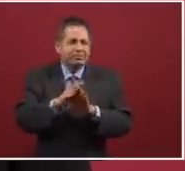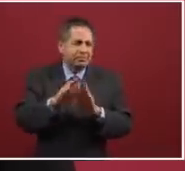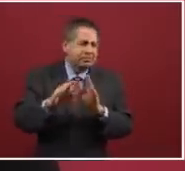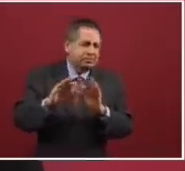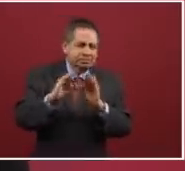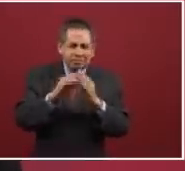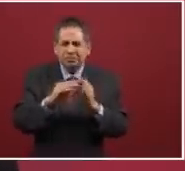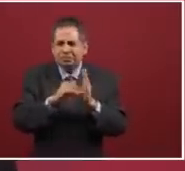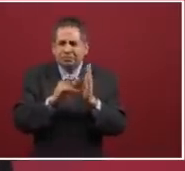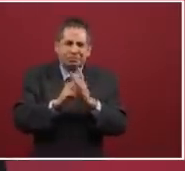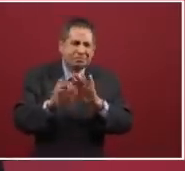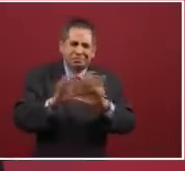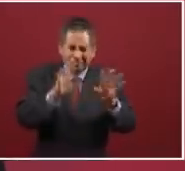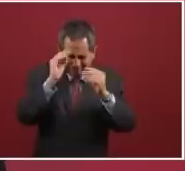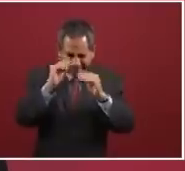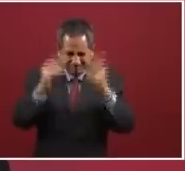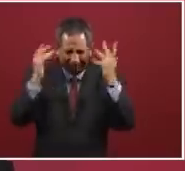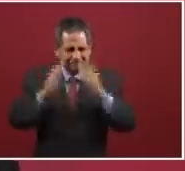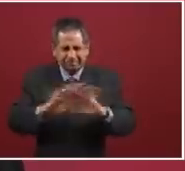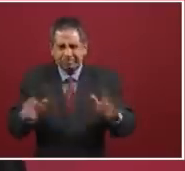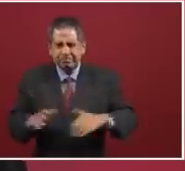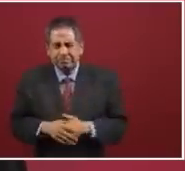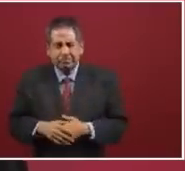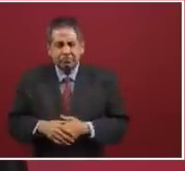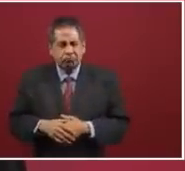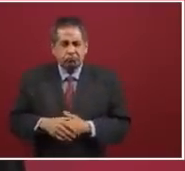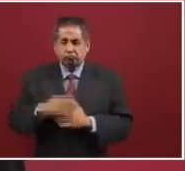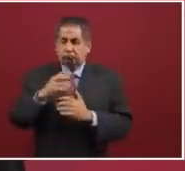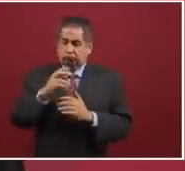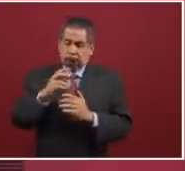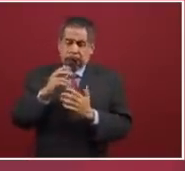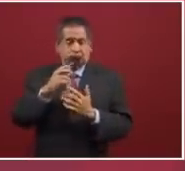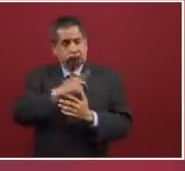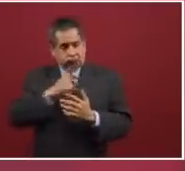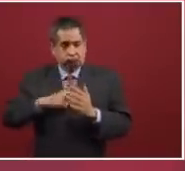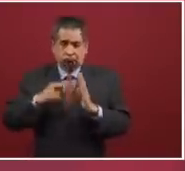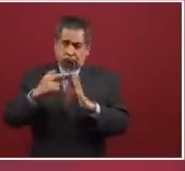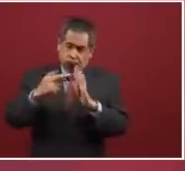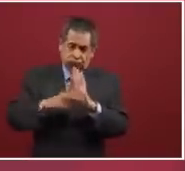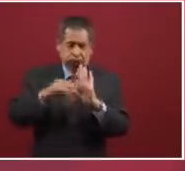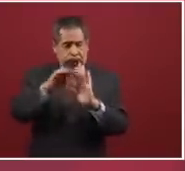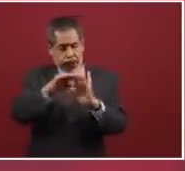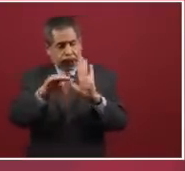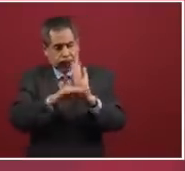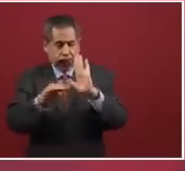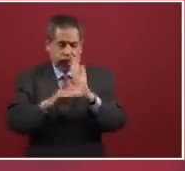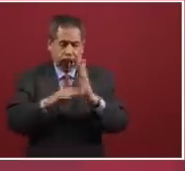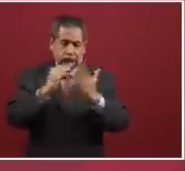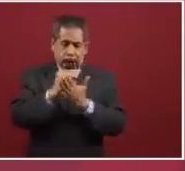metodología, ¿sí?, del rigor, ¿sí?,